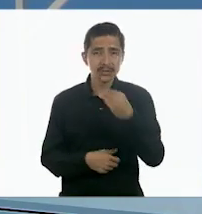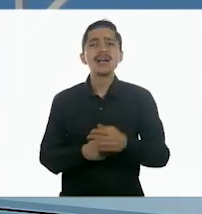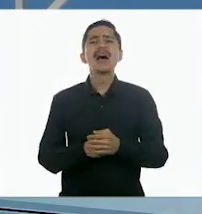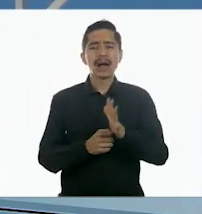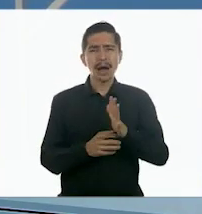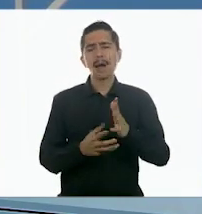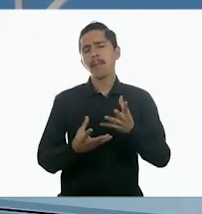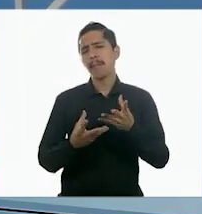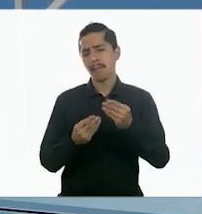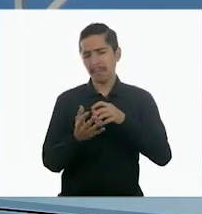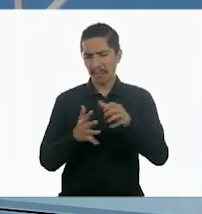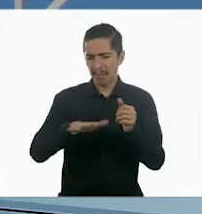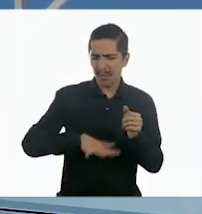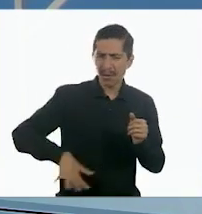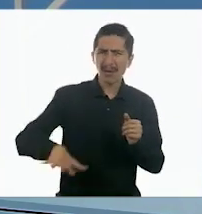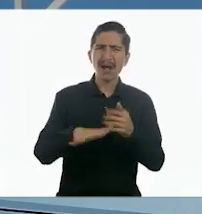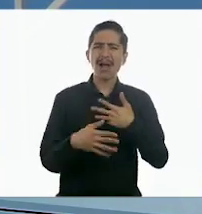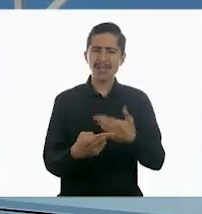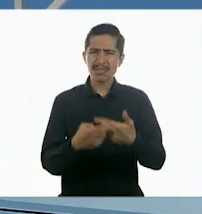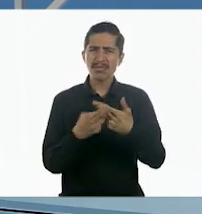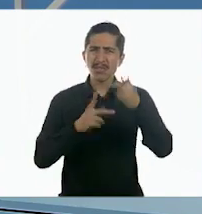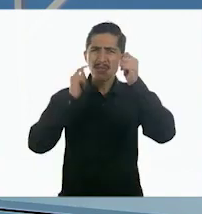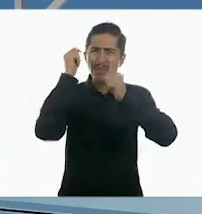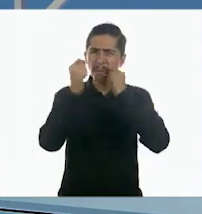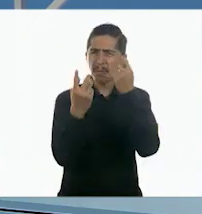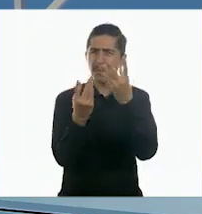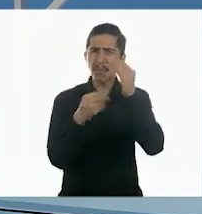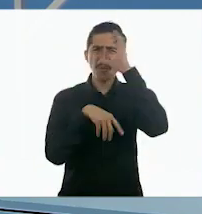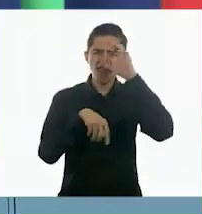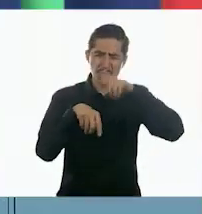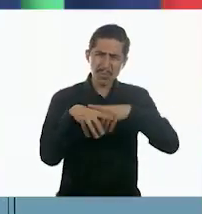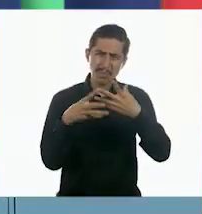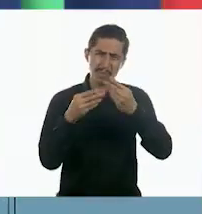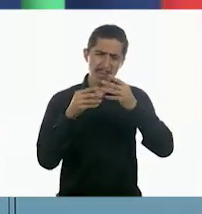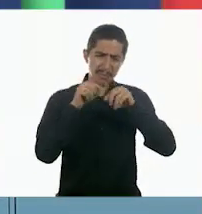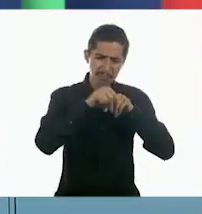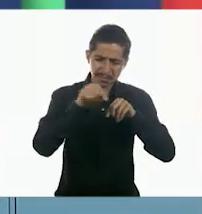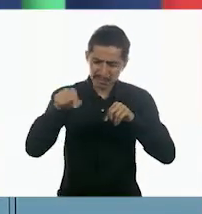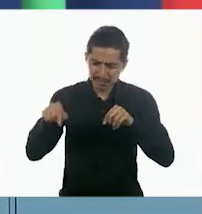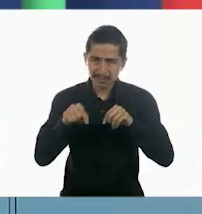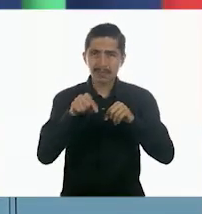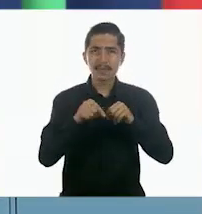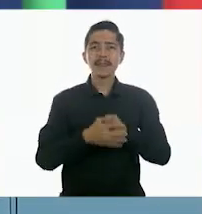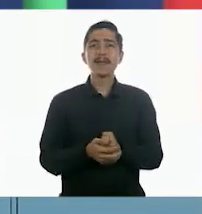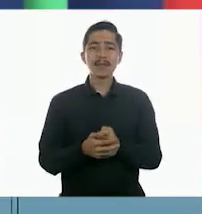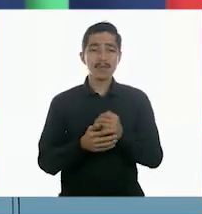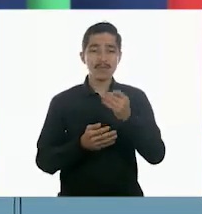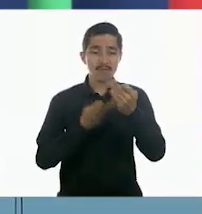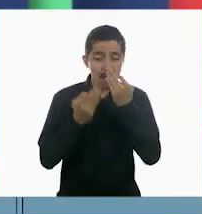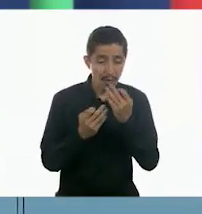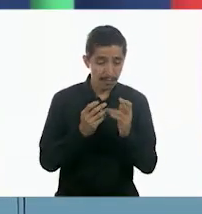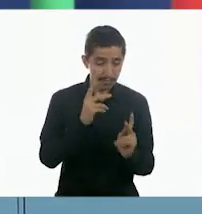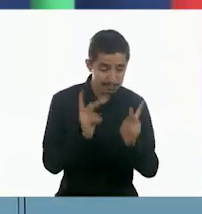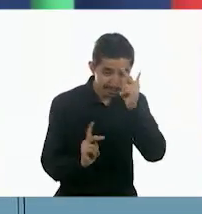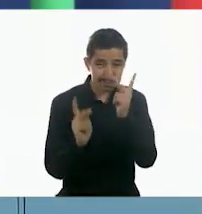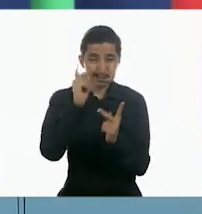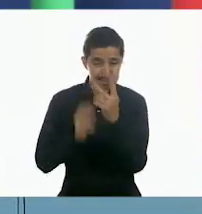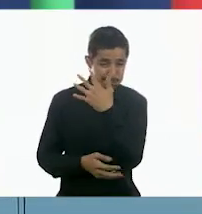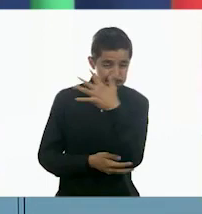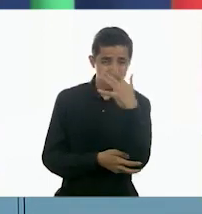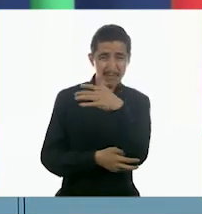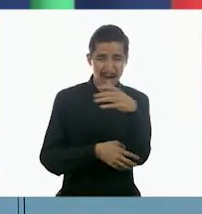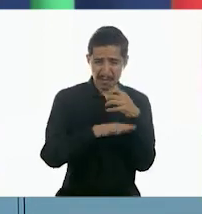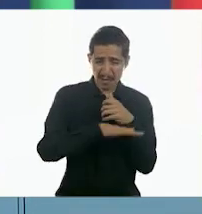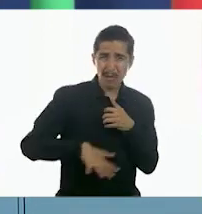una metrópoli que concentra atractivos turísticos y culturales. La flora y fauna del estado podrán apreciarla en